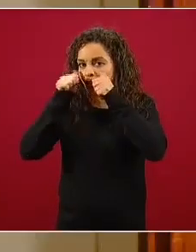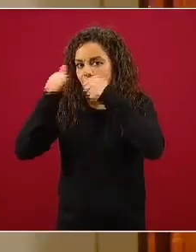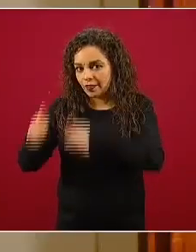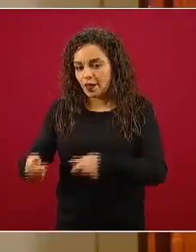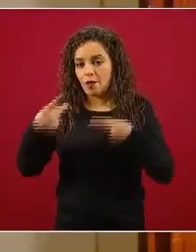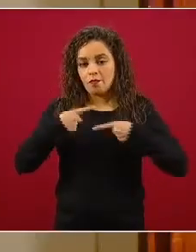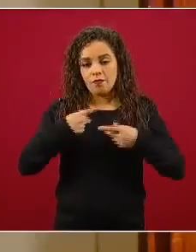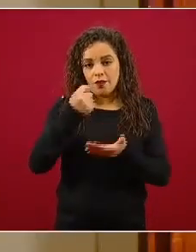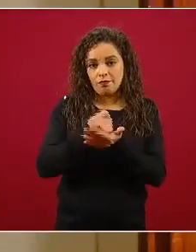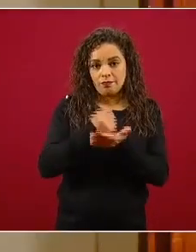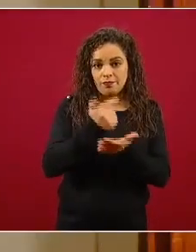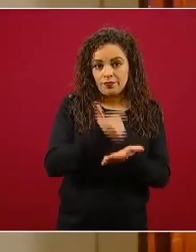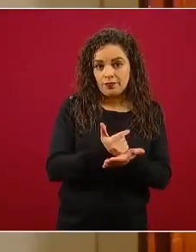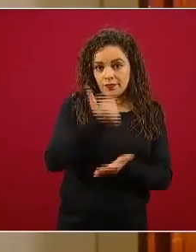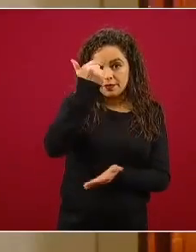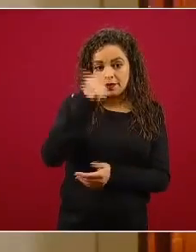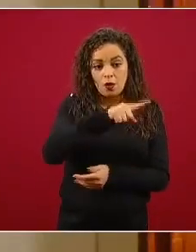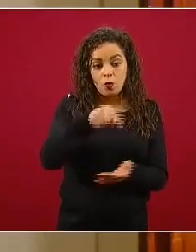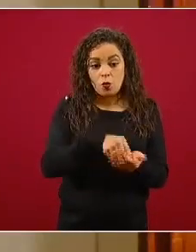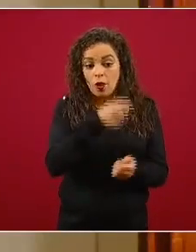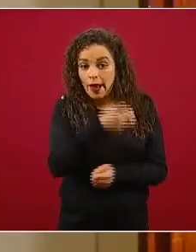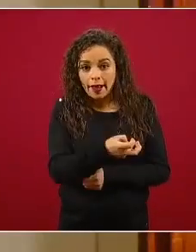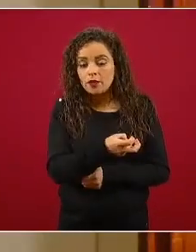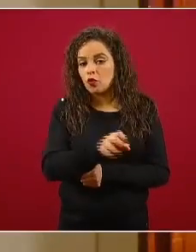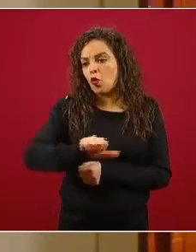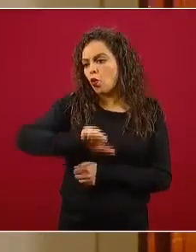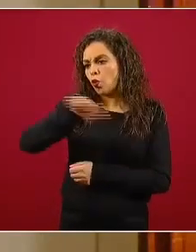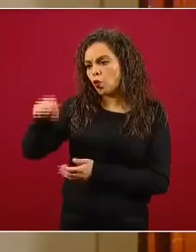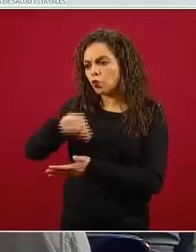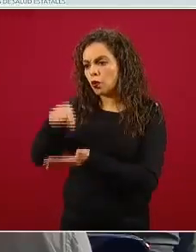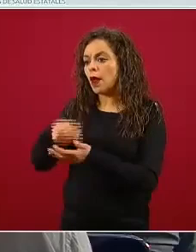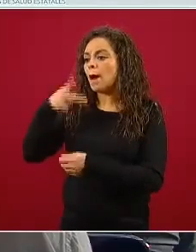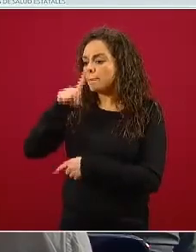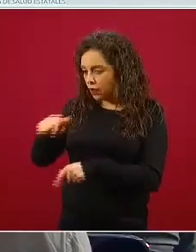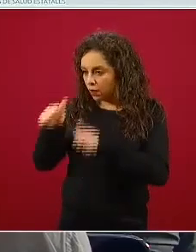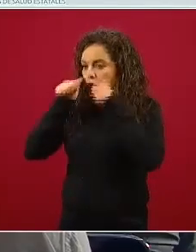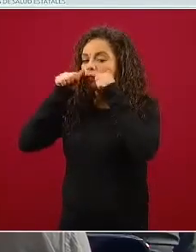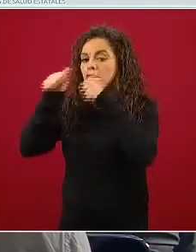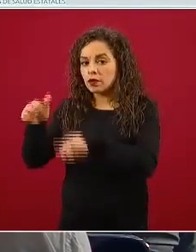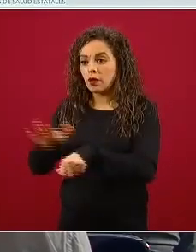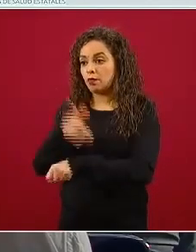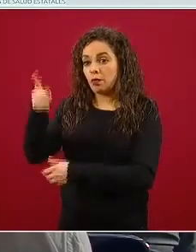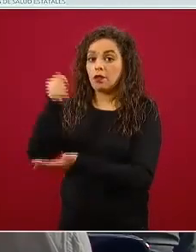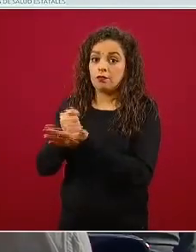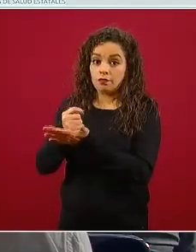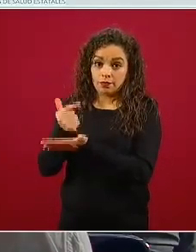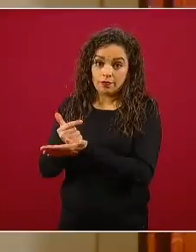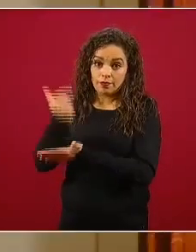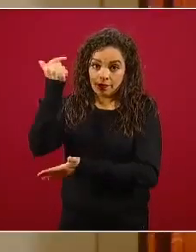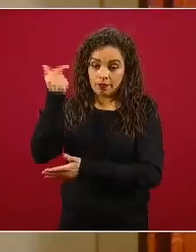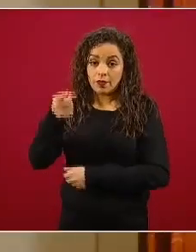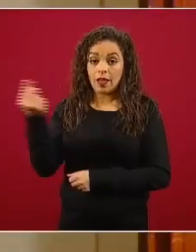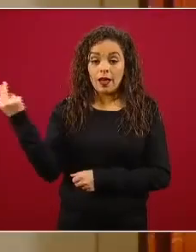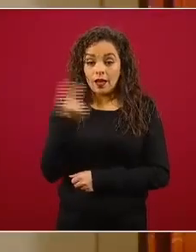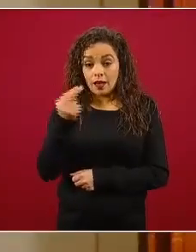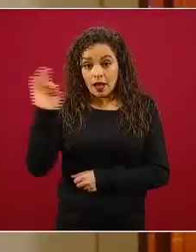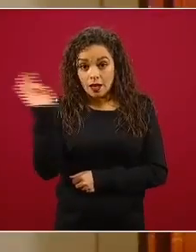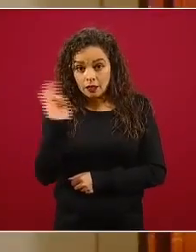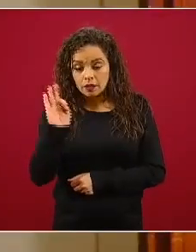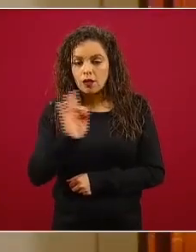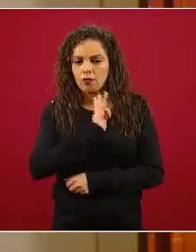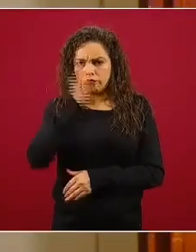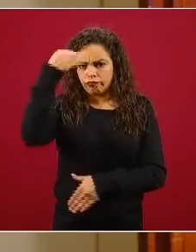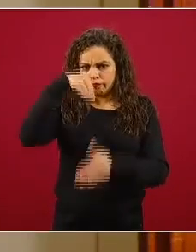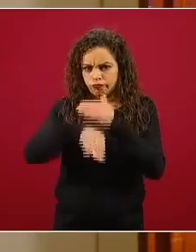fuera de las unidades de terapia intensiva. Entonces, los pacientes que requieren atención crítica pueden ser hospitalizados o reciben esta